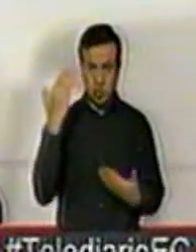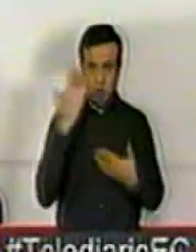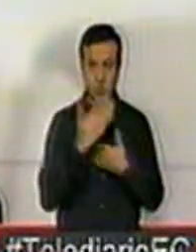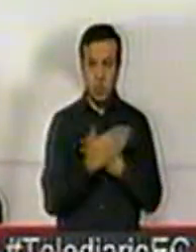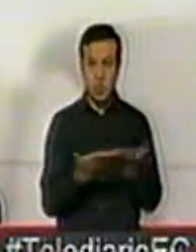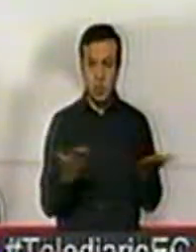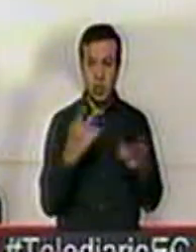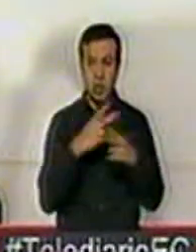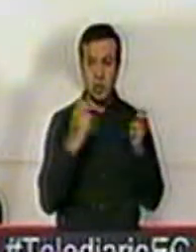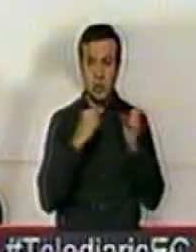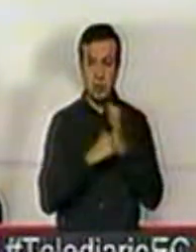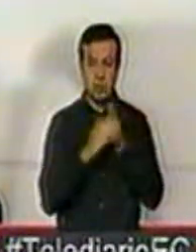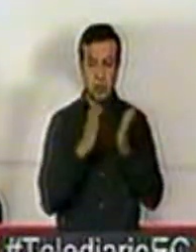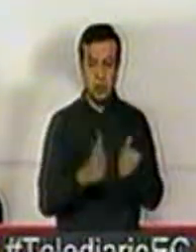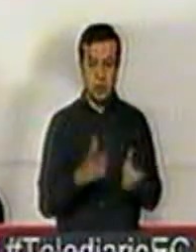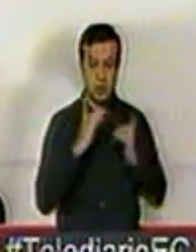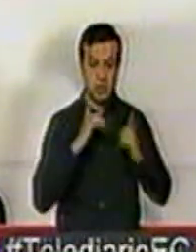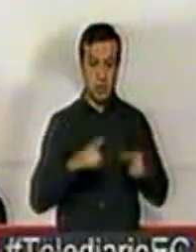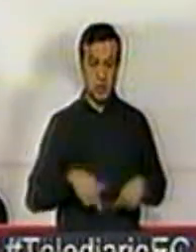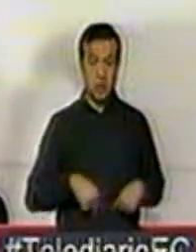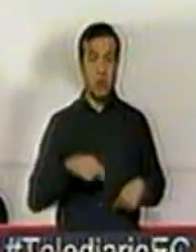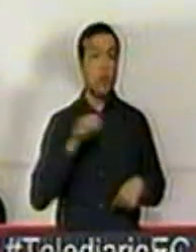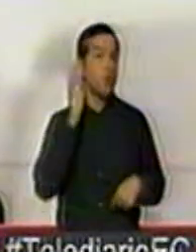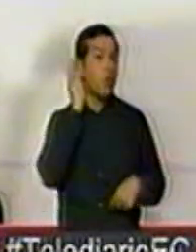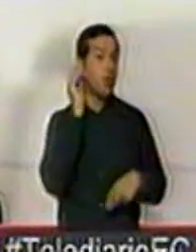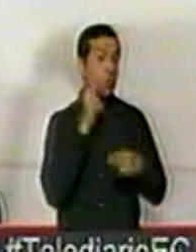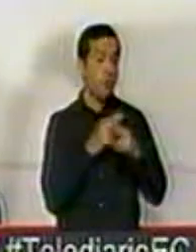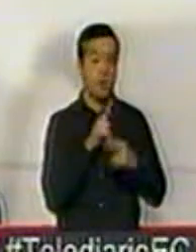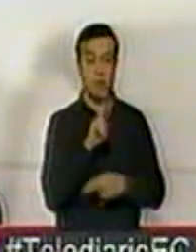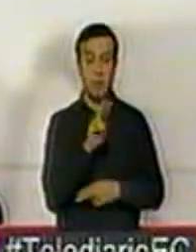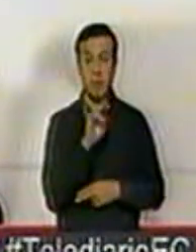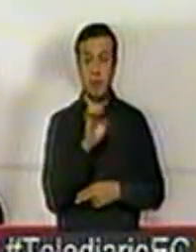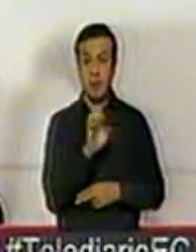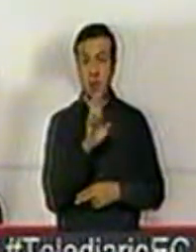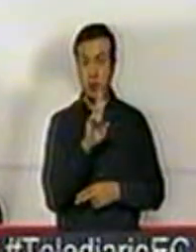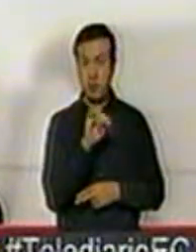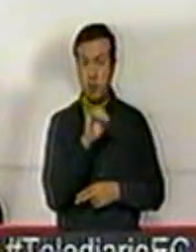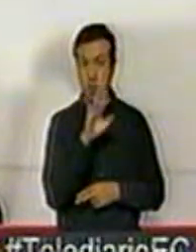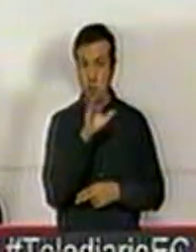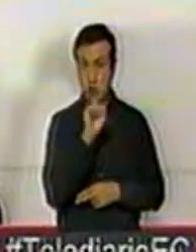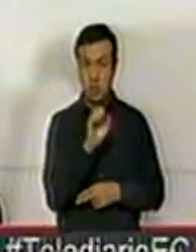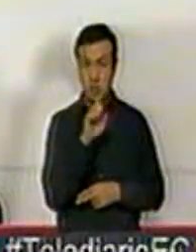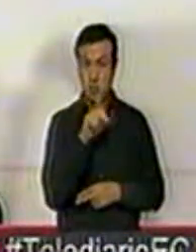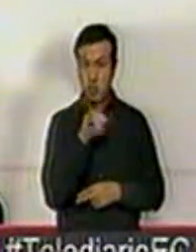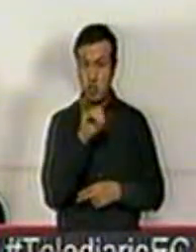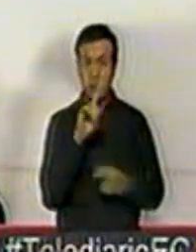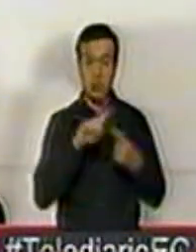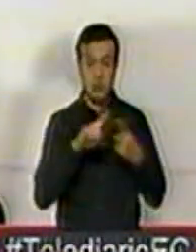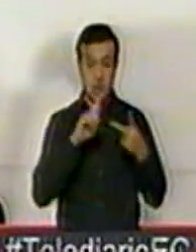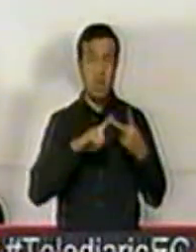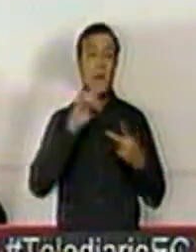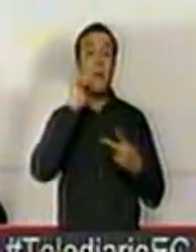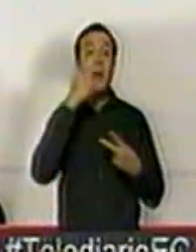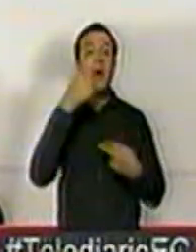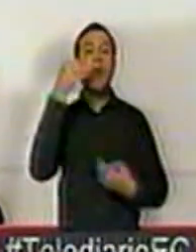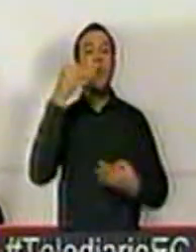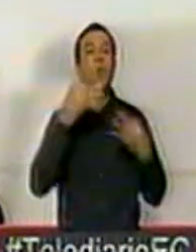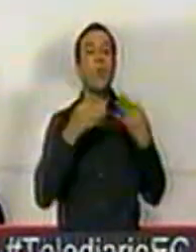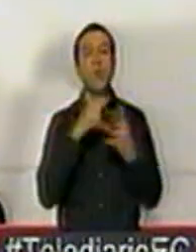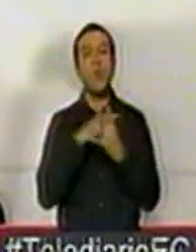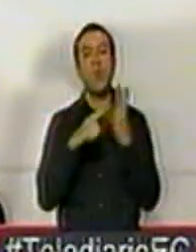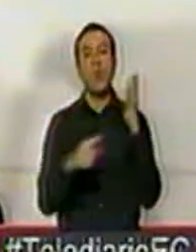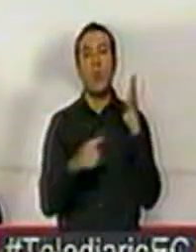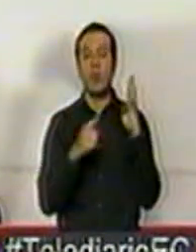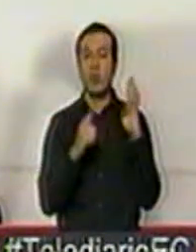la exministra de Salud, Verónica Espinosa, y mañana este juicio a los cuatro consejeros de Participación Ciudadana.